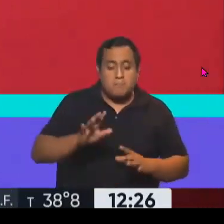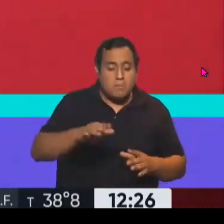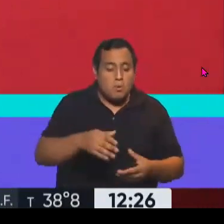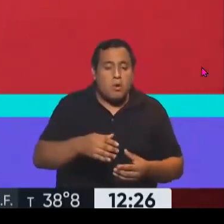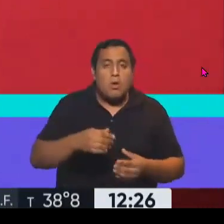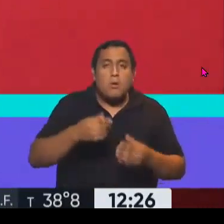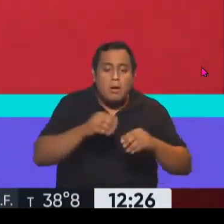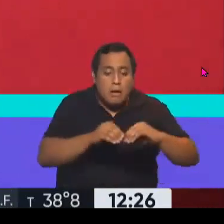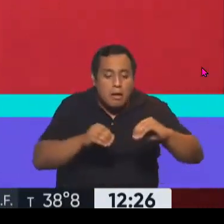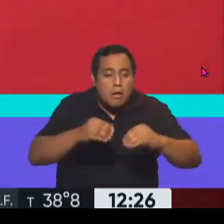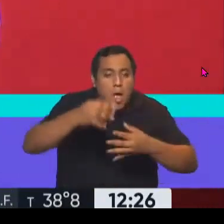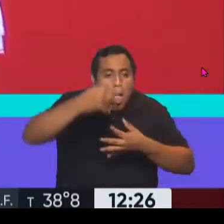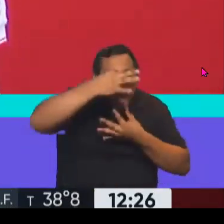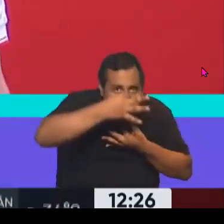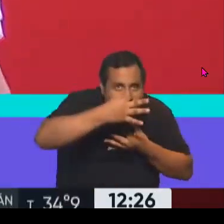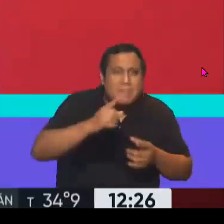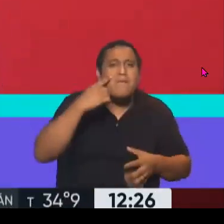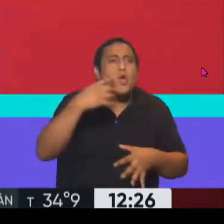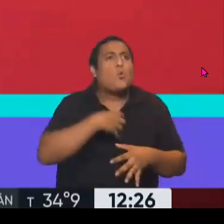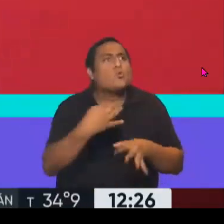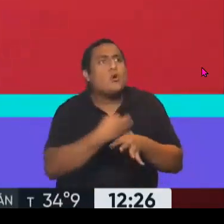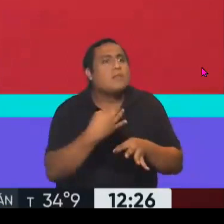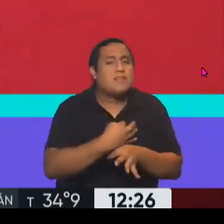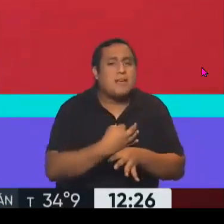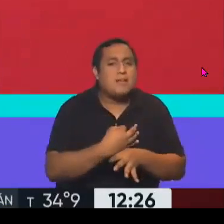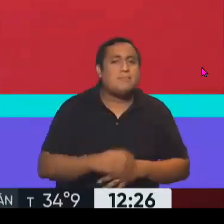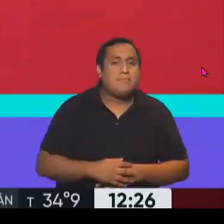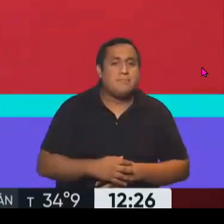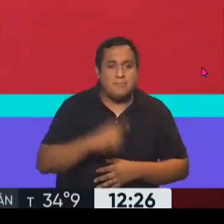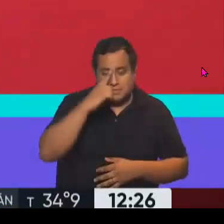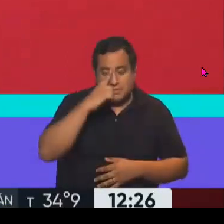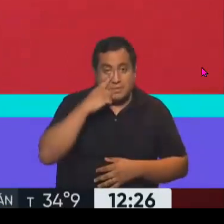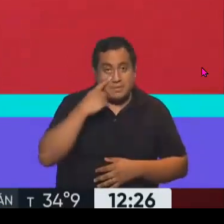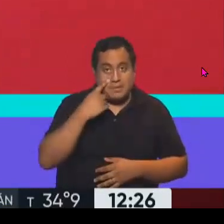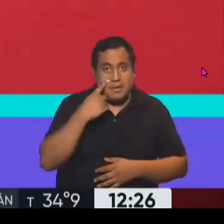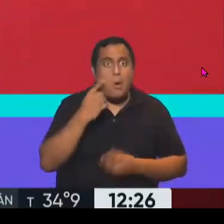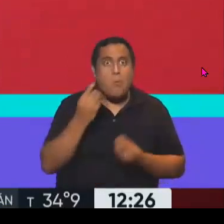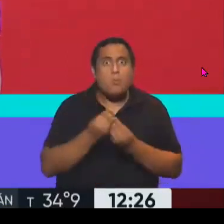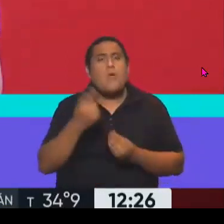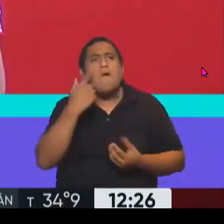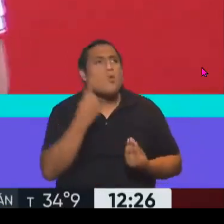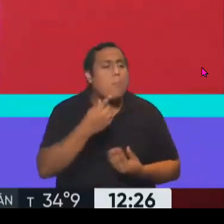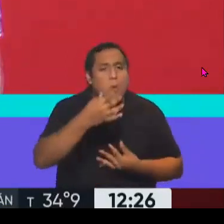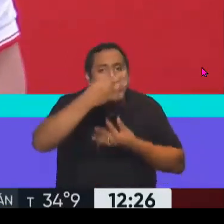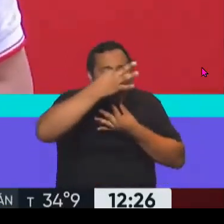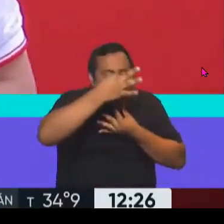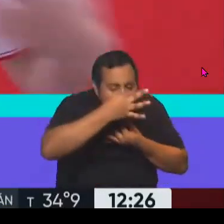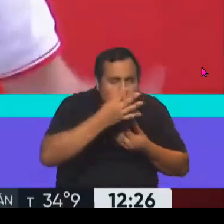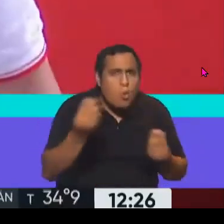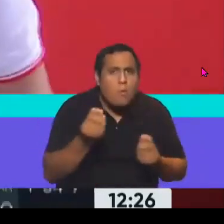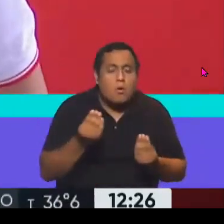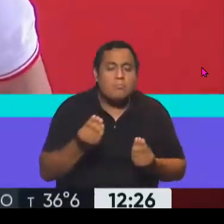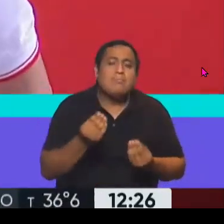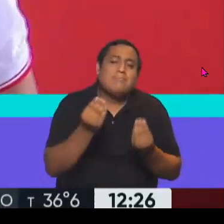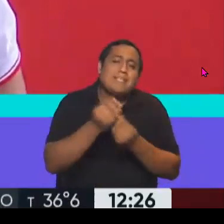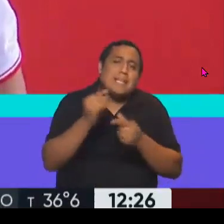boca a boca que todos esperan en los famosos cursos. Hoy me dejaste picando, ¿es muy esperado? Es muy esperado, sí, la gente lo ve